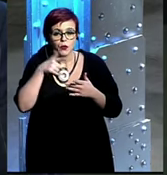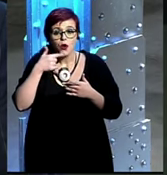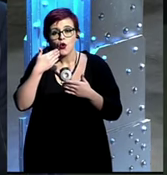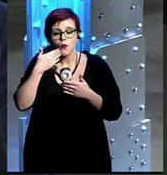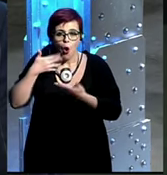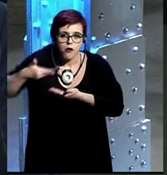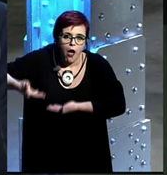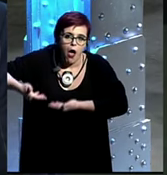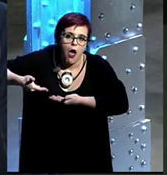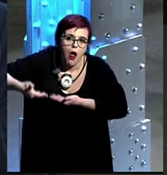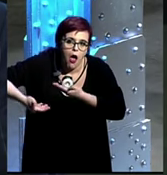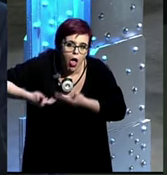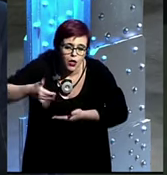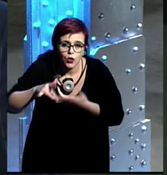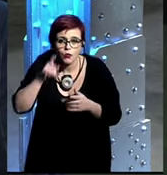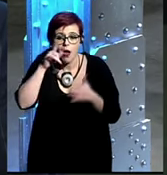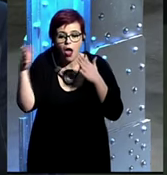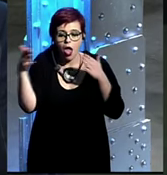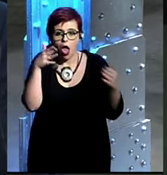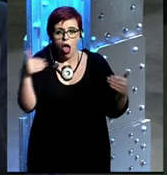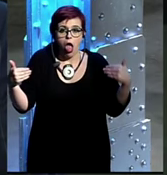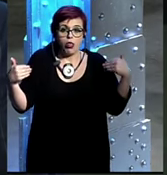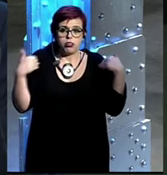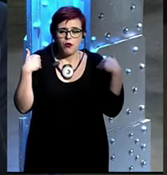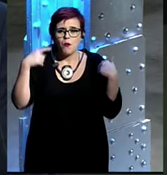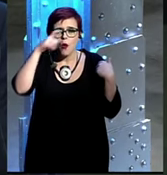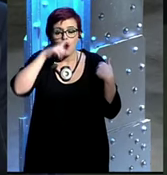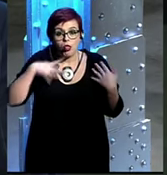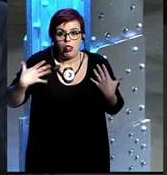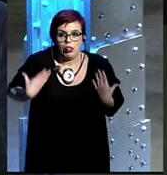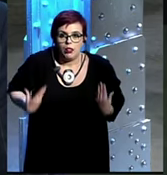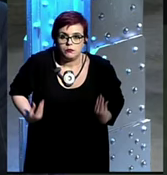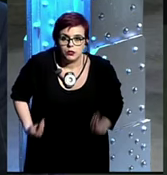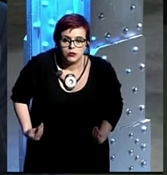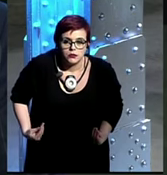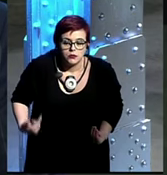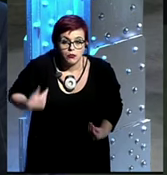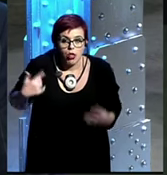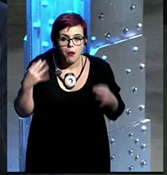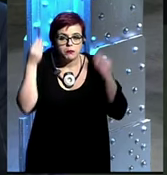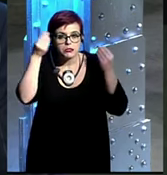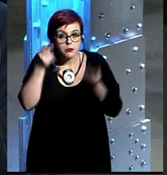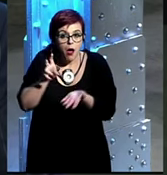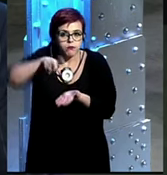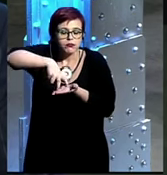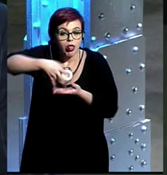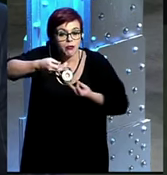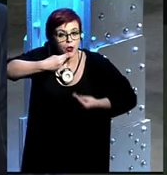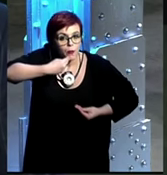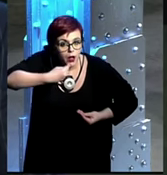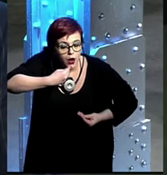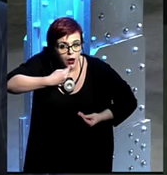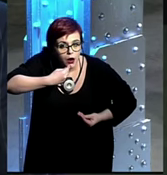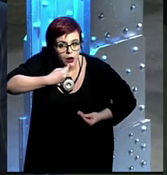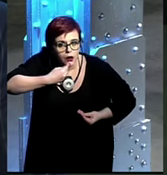Recuerdo cuando yo estuve deprimido estaría en un punto en el cual pensaba, vaya, debería levantarme y quizá comer algo. Pero para